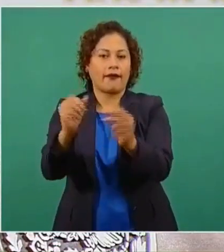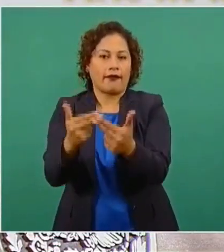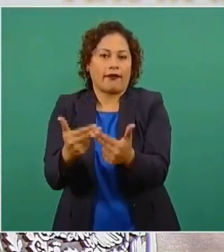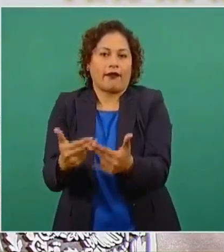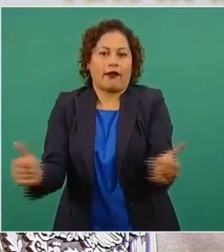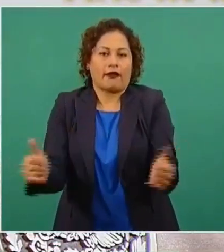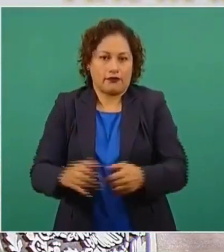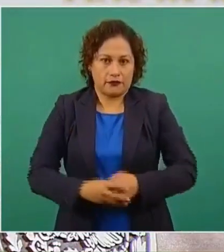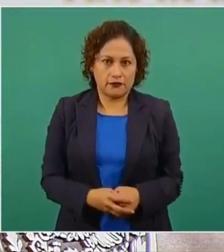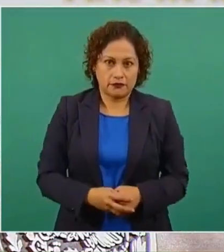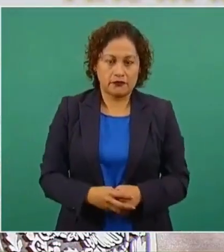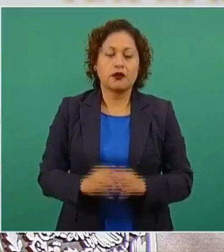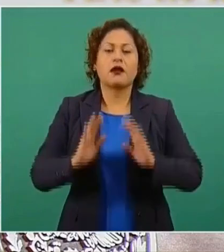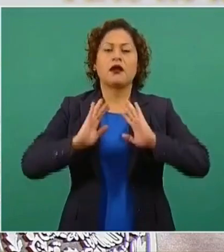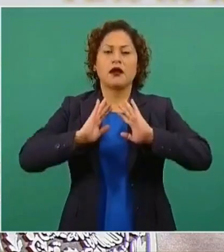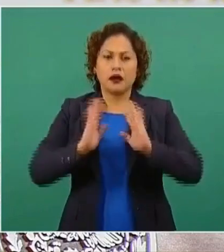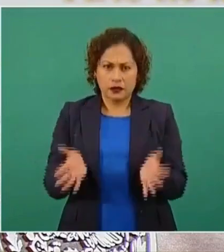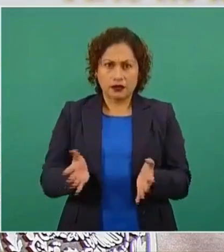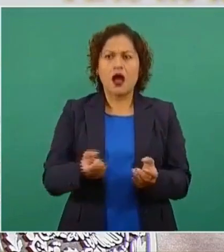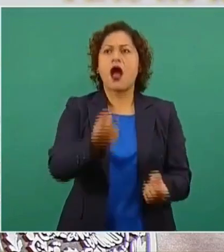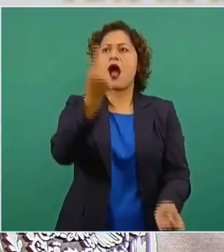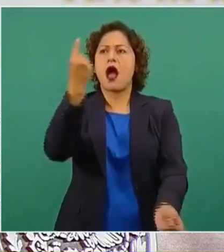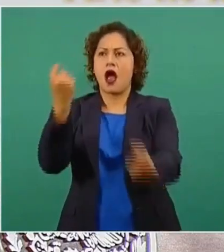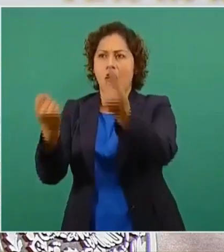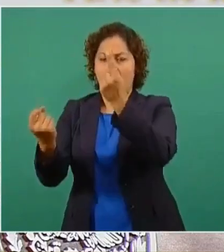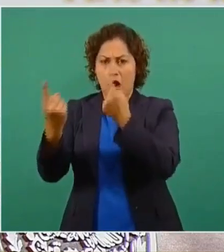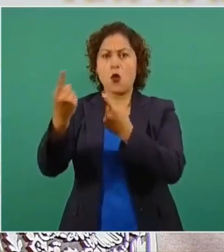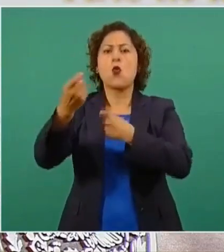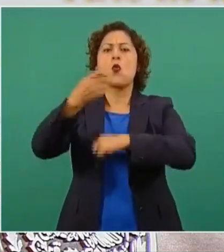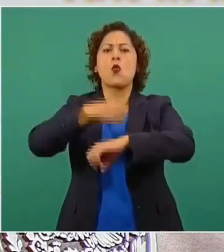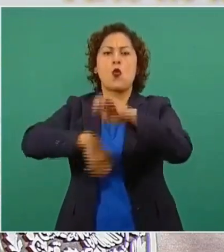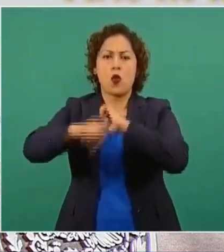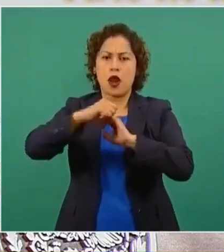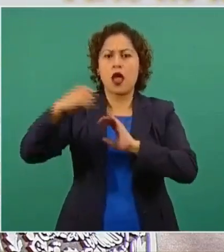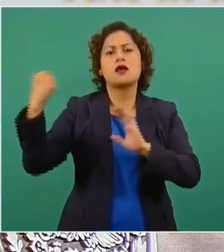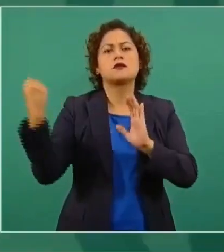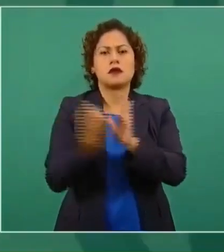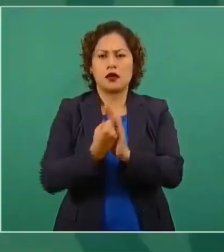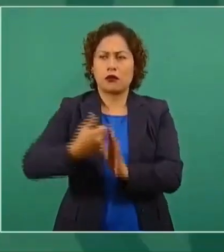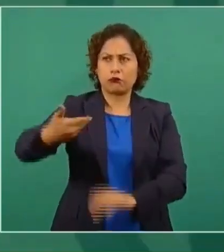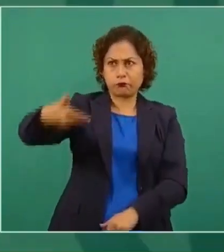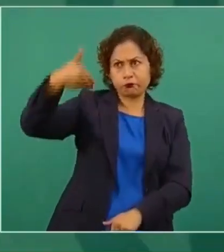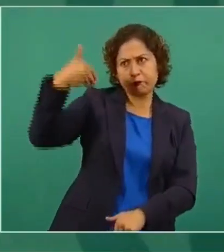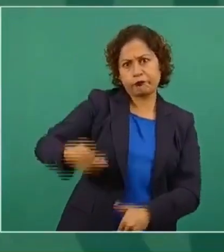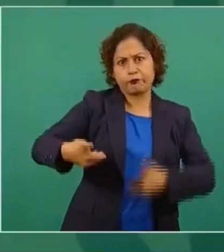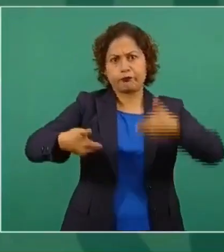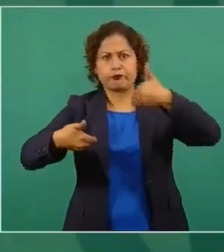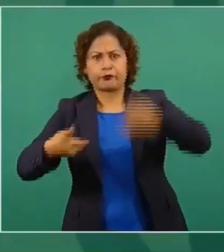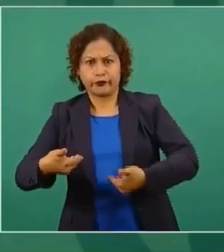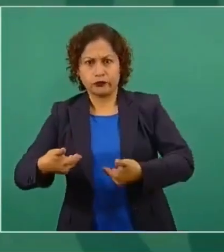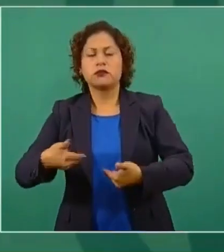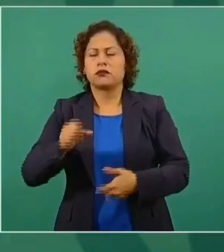Ya hay, desde luego, solicitudes, porque estamos hablando del aeropuerto